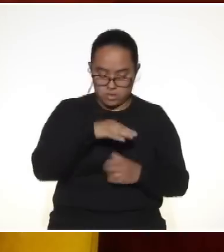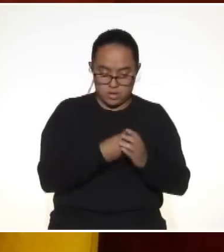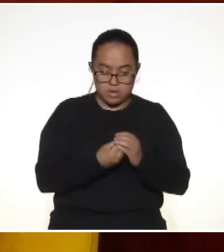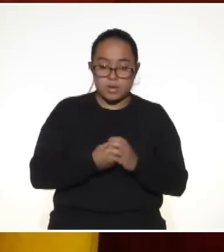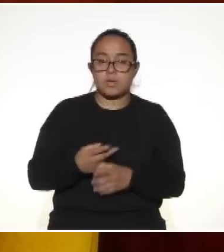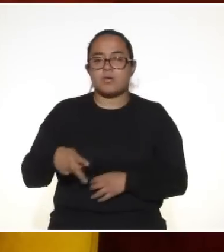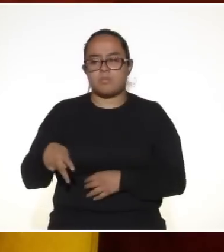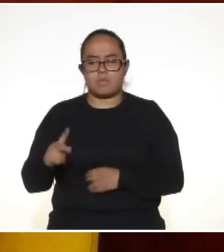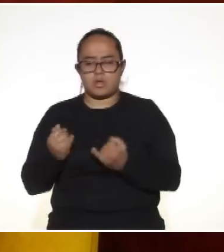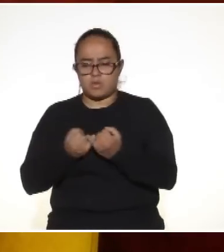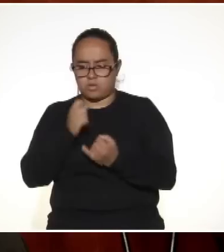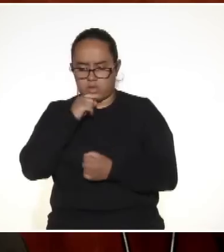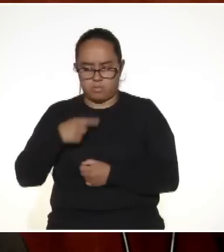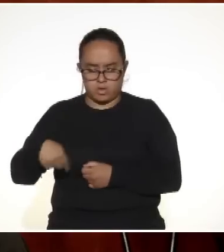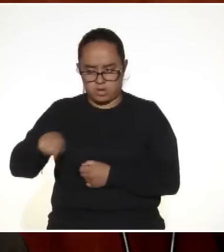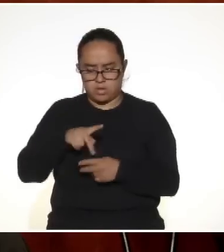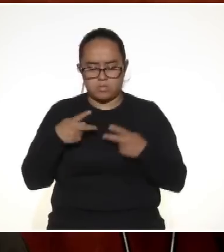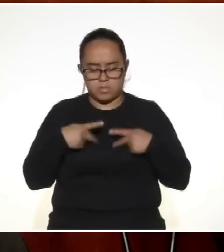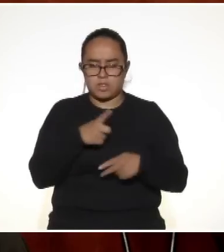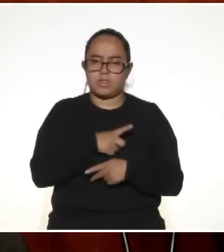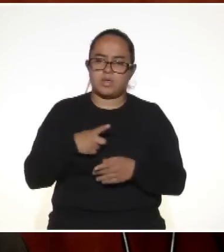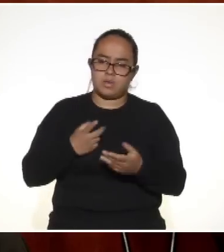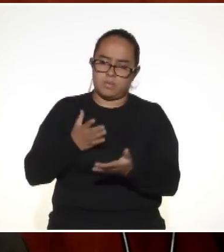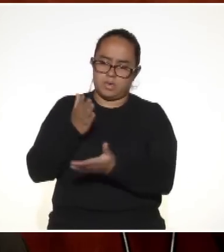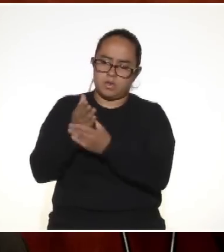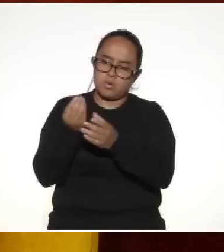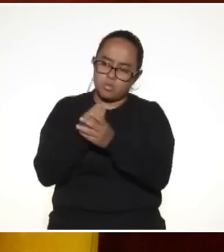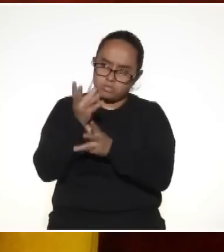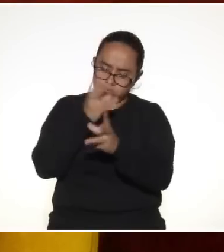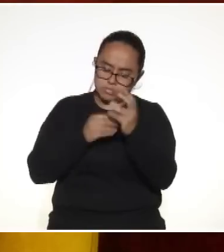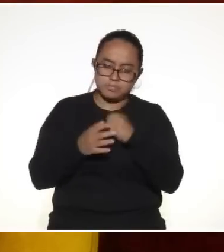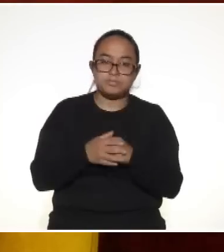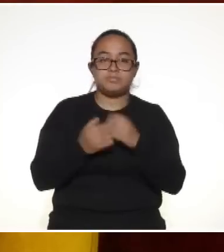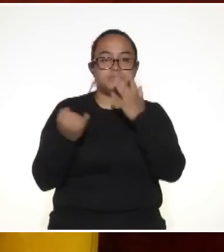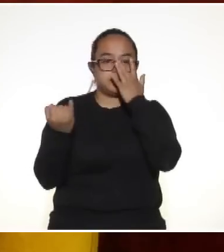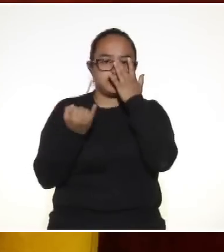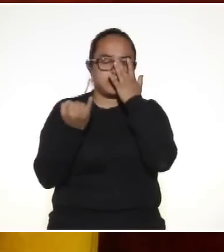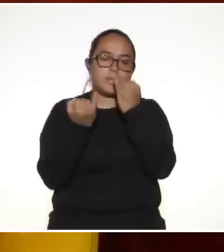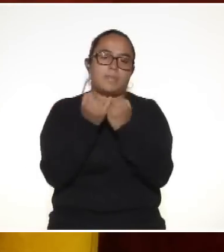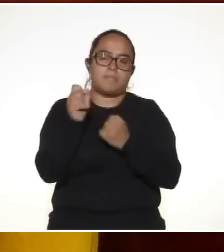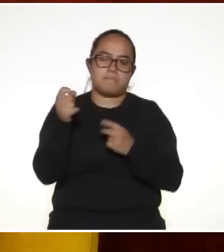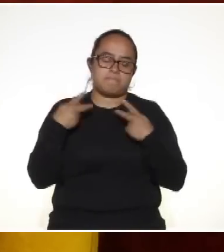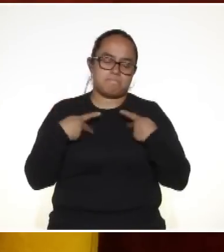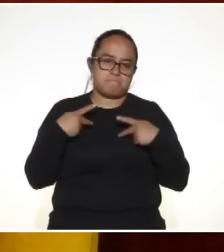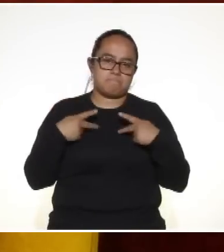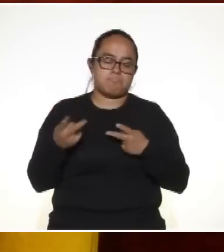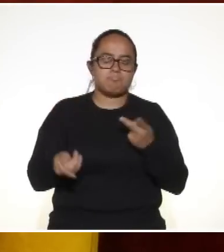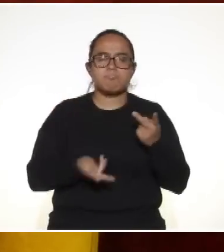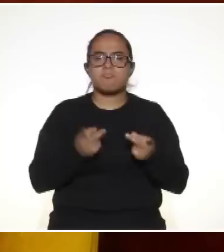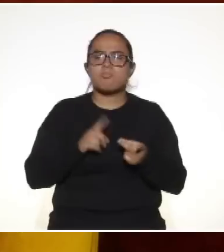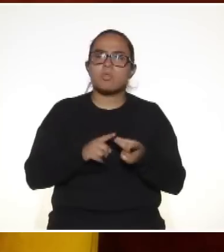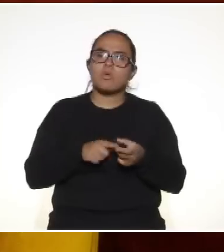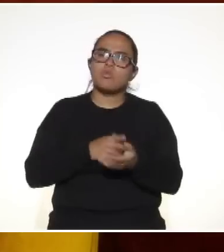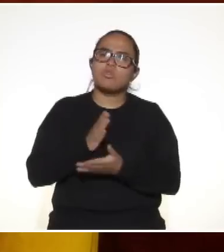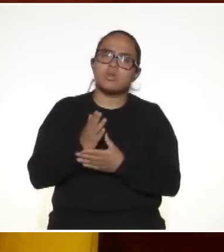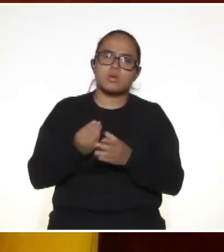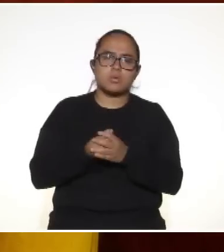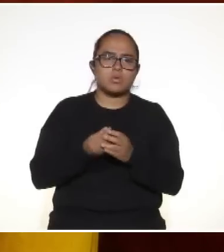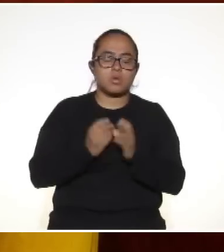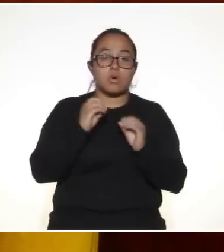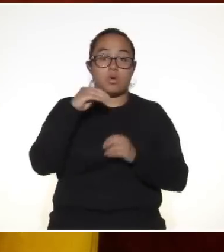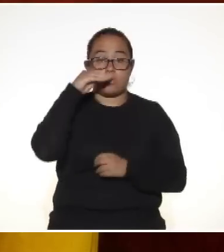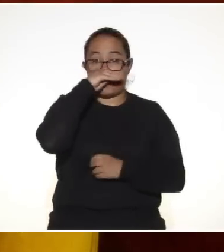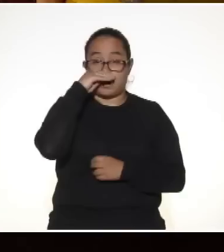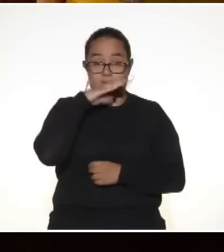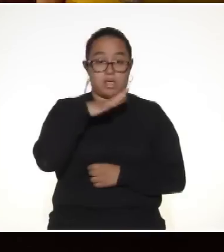por qué nosotros no lo hacemos, ¿no? Y que de hecho fue una de las preguntas del público, ¿dónde pueden tomar este tipo de cursos y si hay alguno que sea